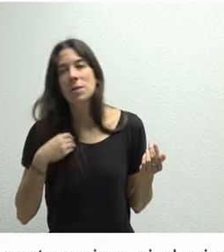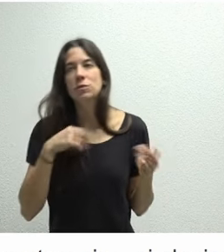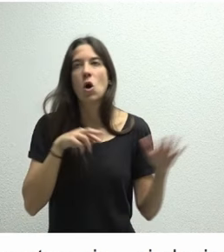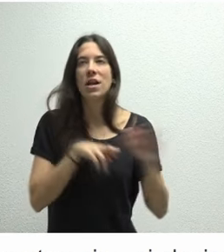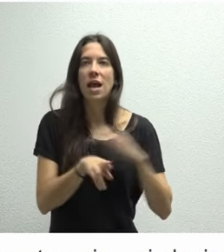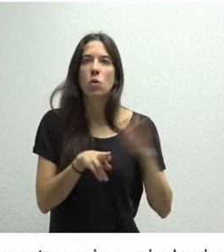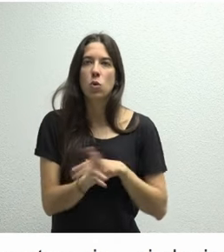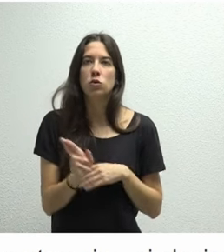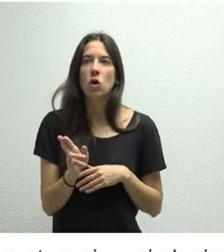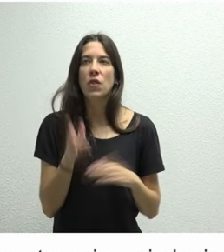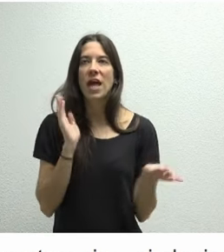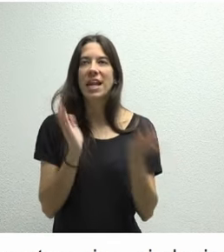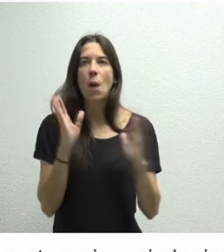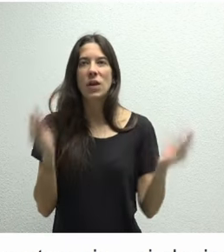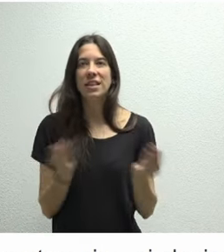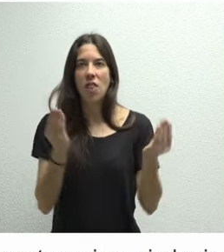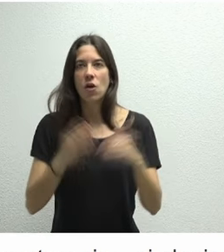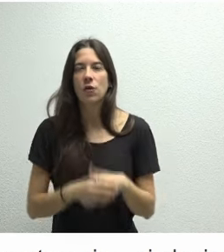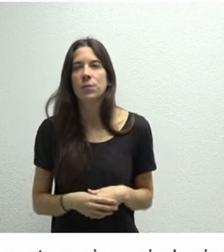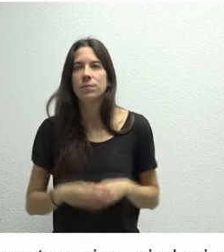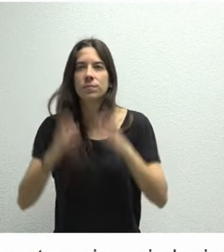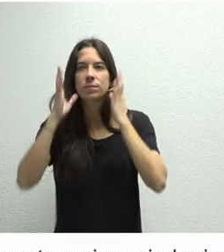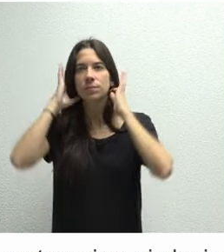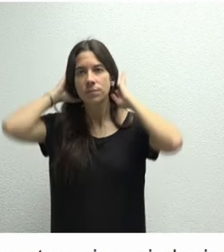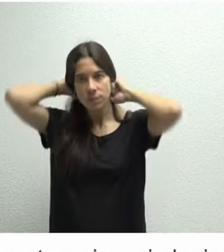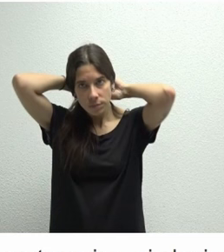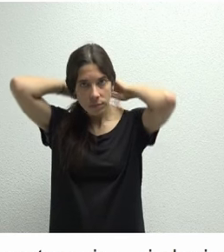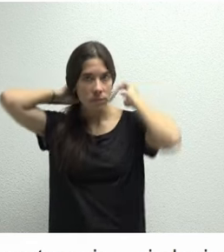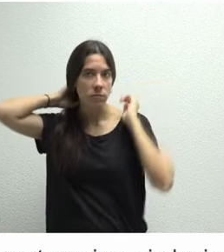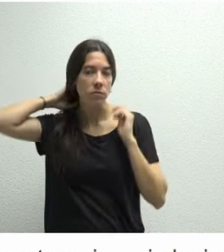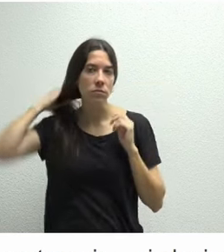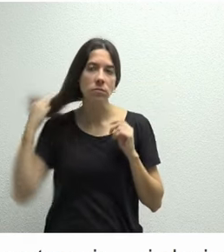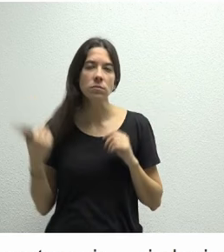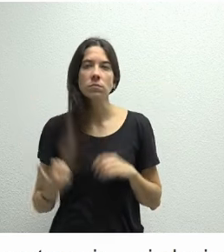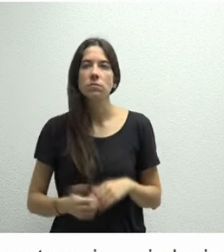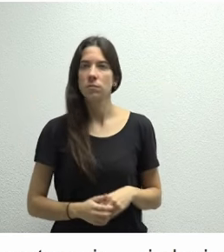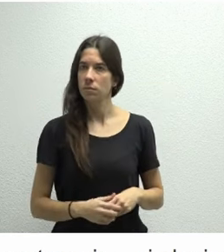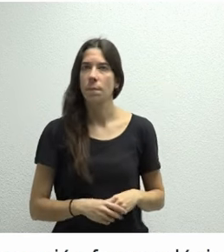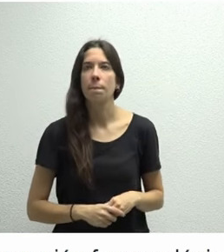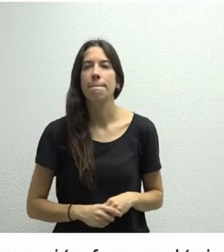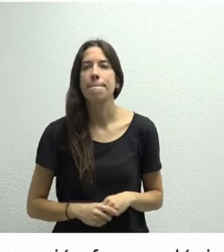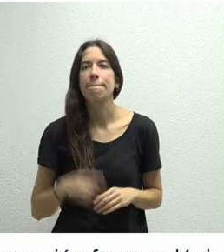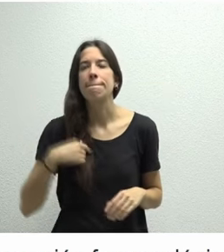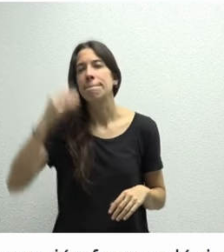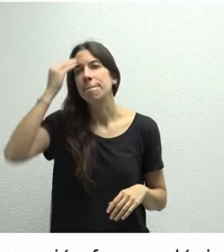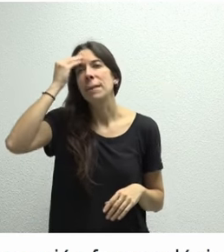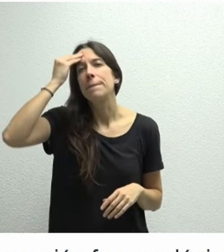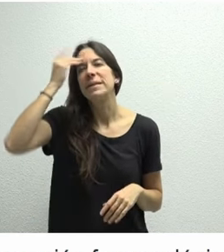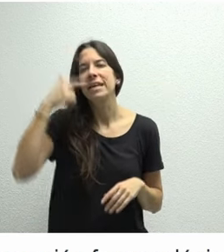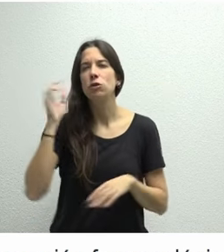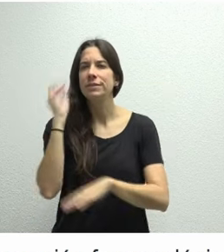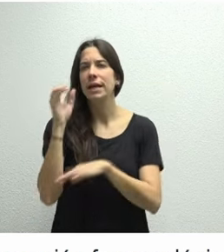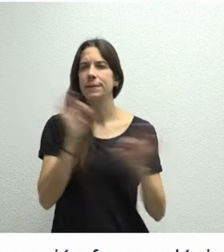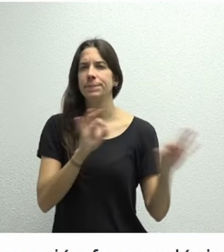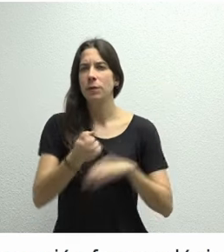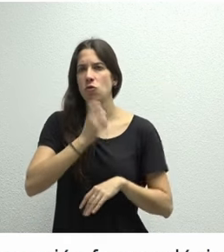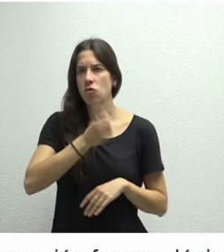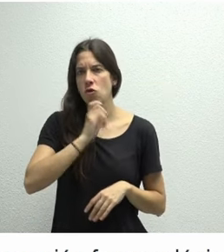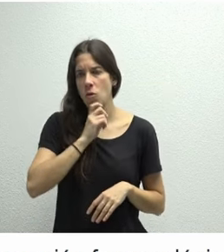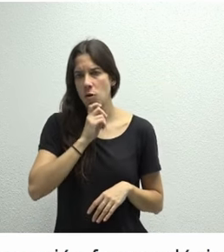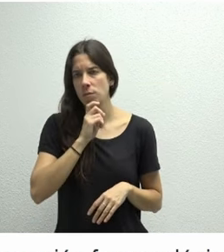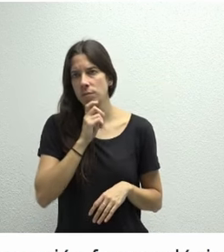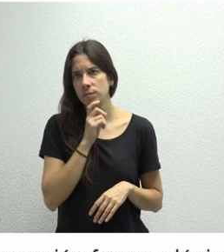recursos de rehabilitación a ver yo creo que pensando en preparar la charla y quizás